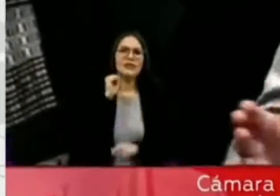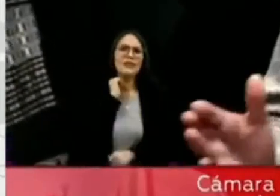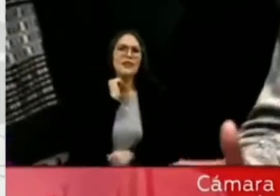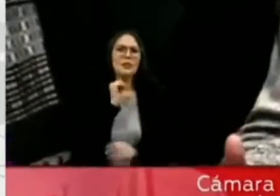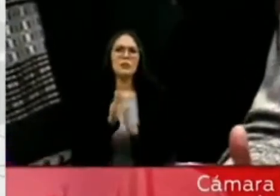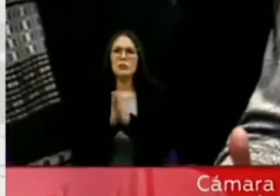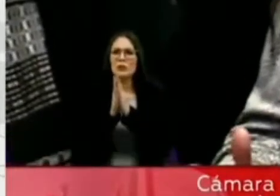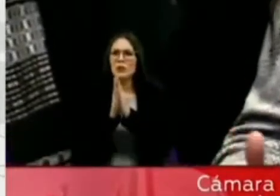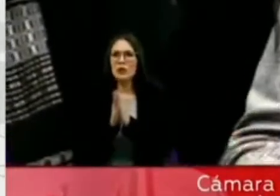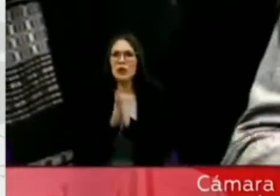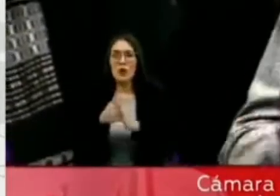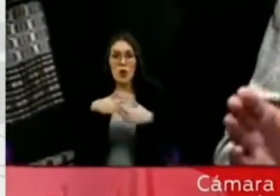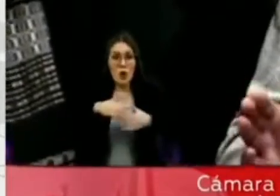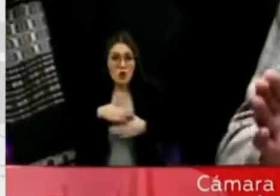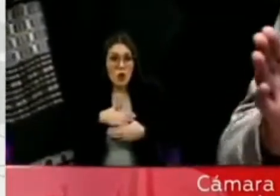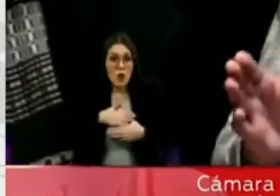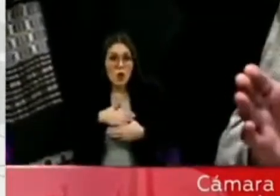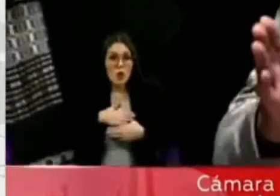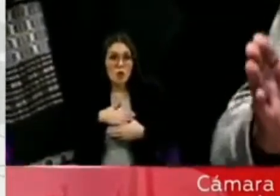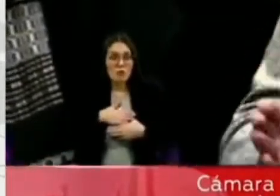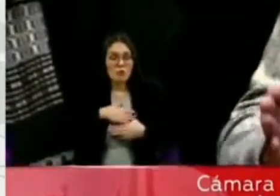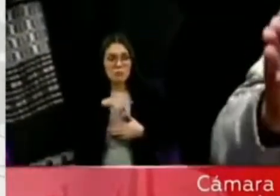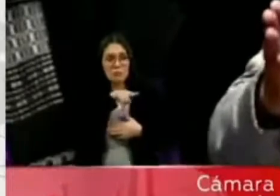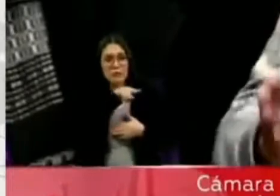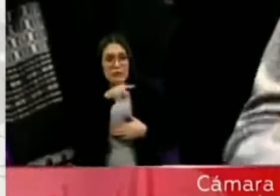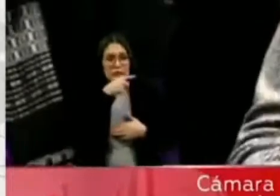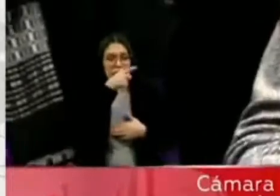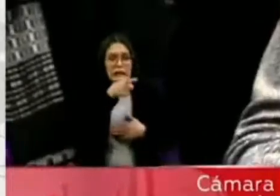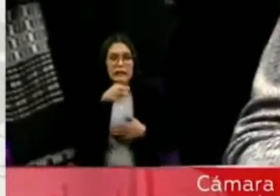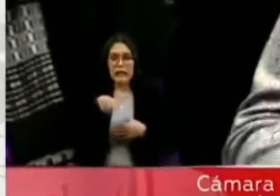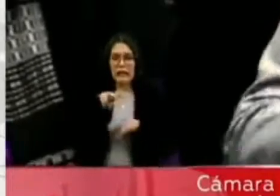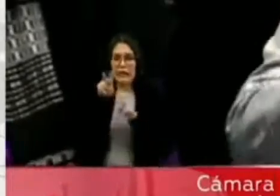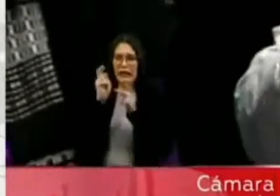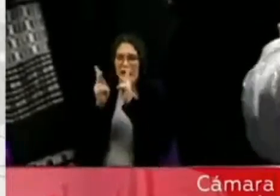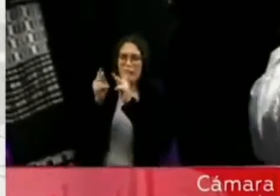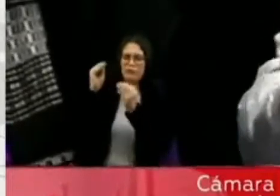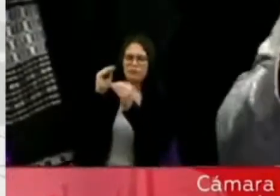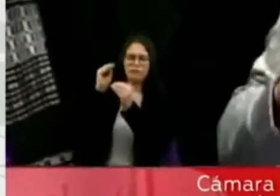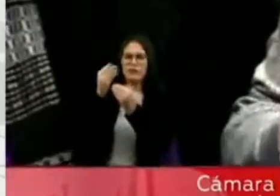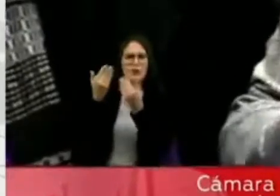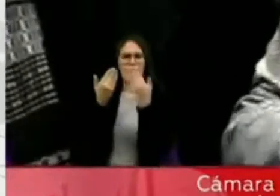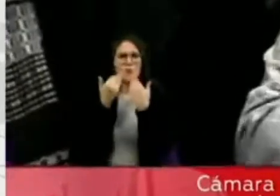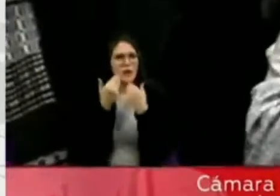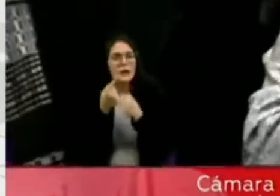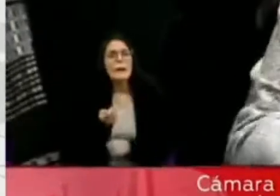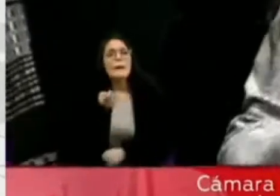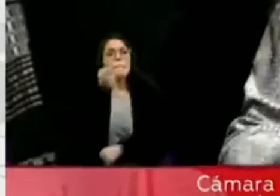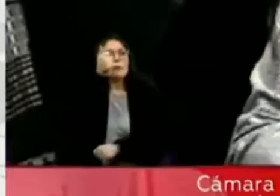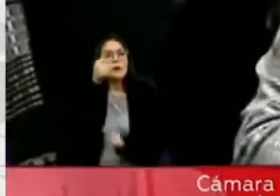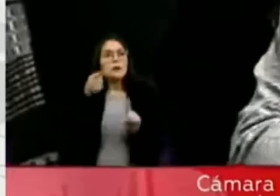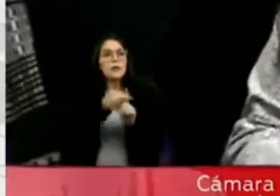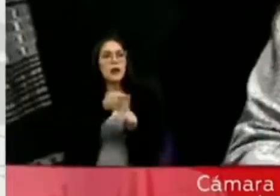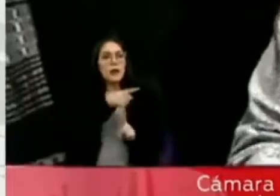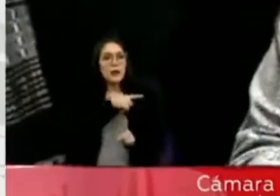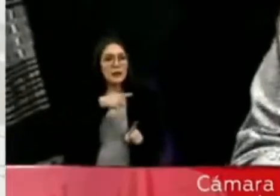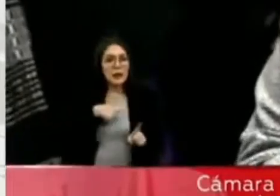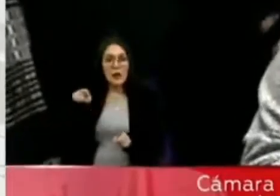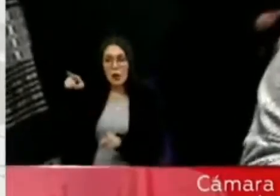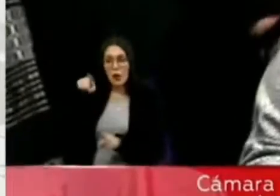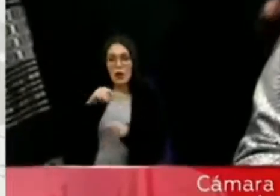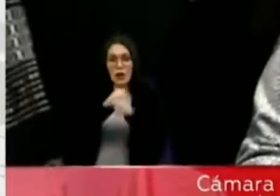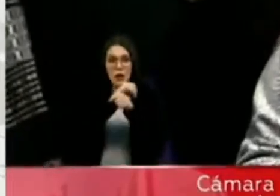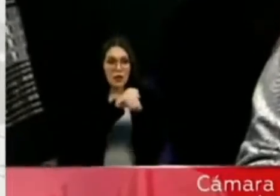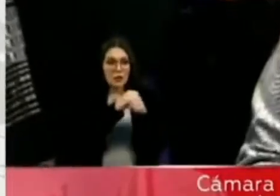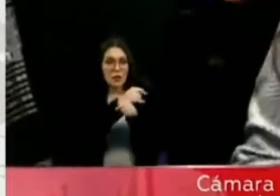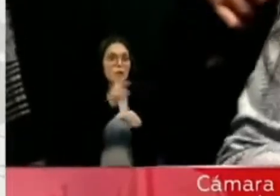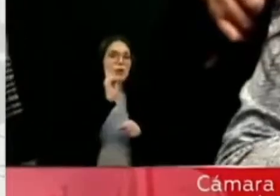Yo no creo que haya un tema a discutir, que se investigue si todavía tienen dudas si el senador está bien